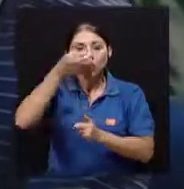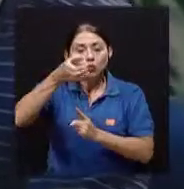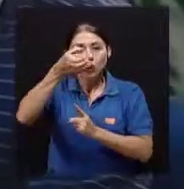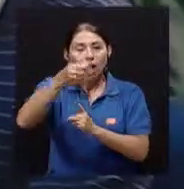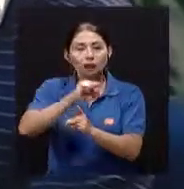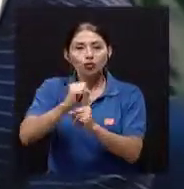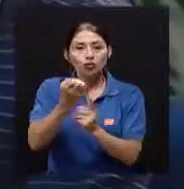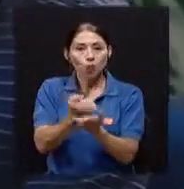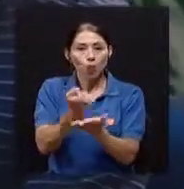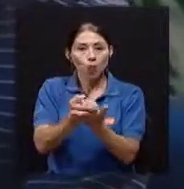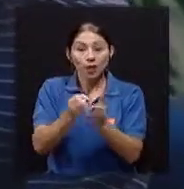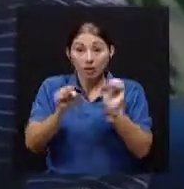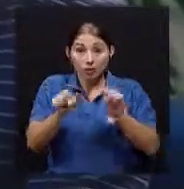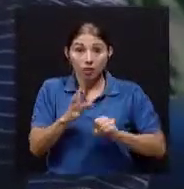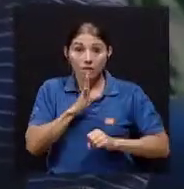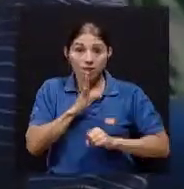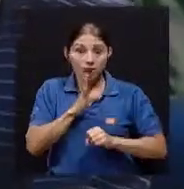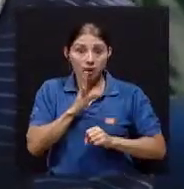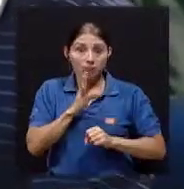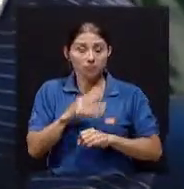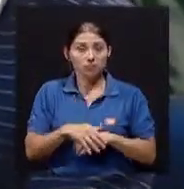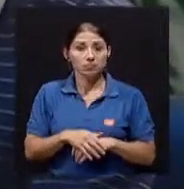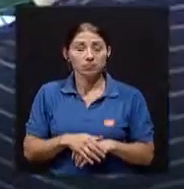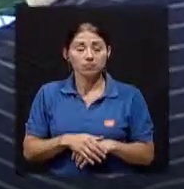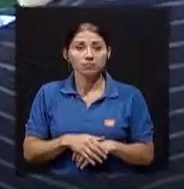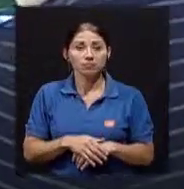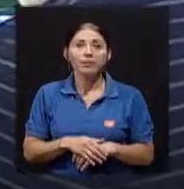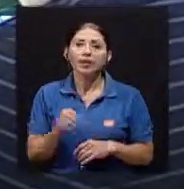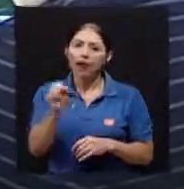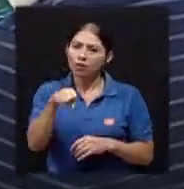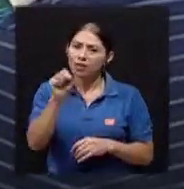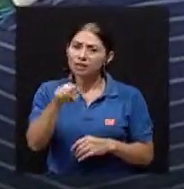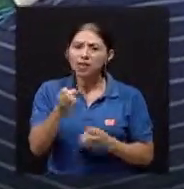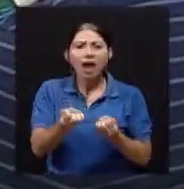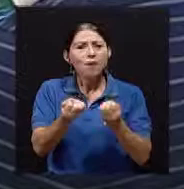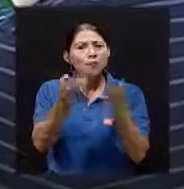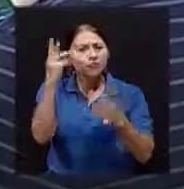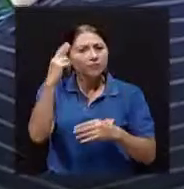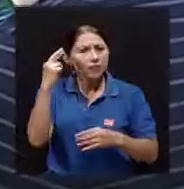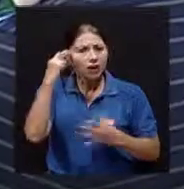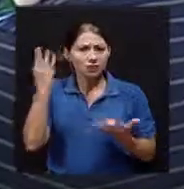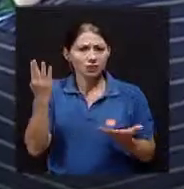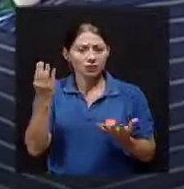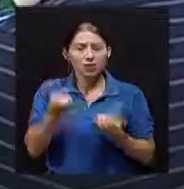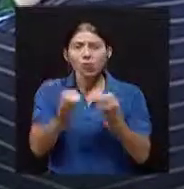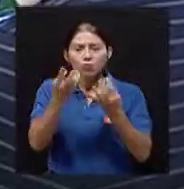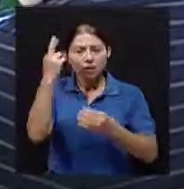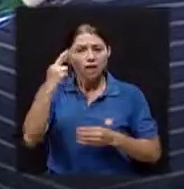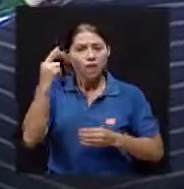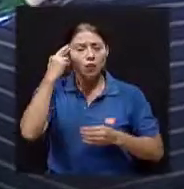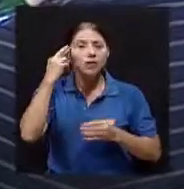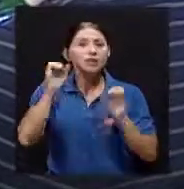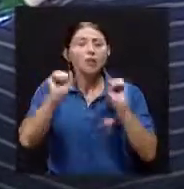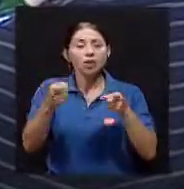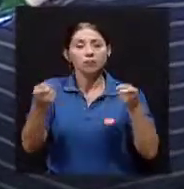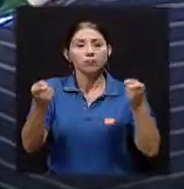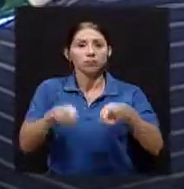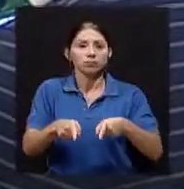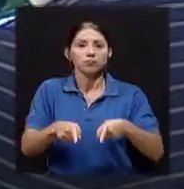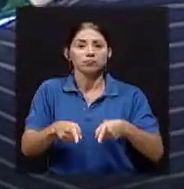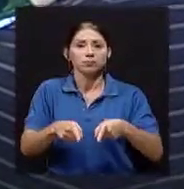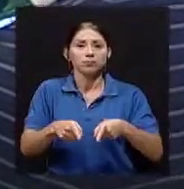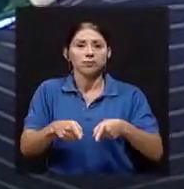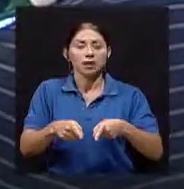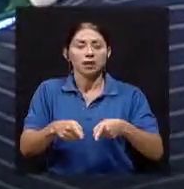hablarnos un poquito de eso rápidamente antes de saber cómo prevenirlo también? Claro que sí, es multifactorial. O sea, son muchos los factores para que entendamos que podían